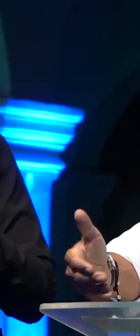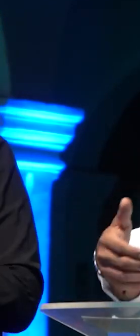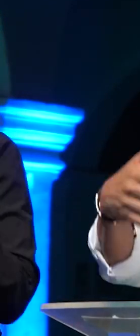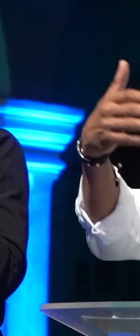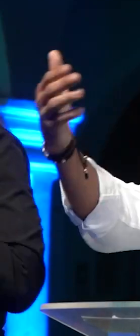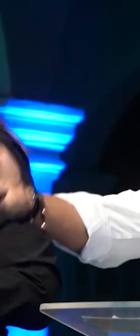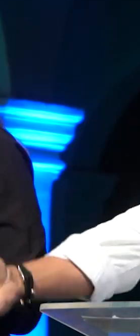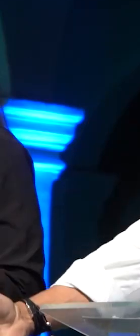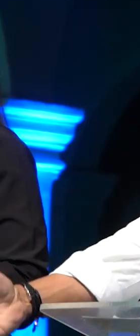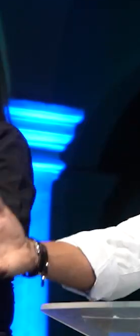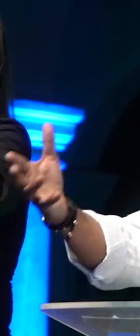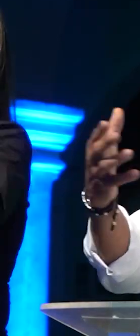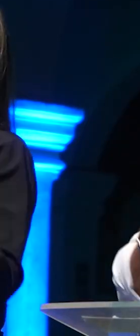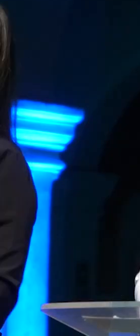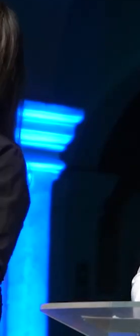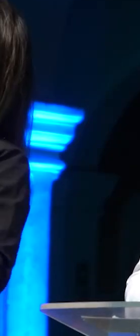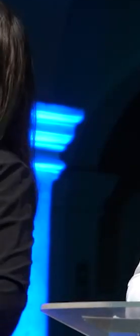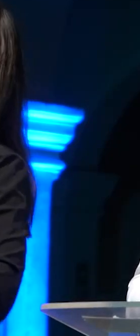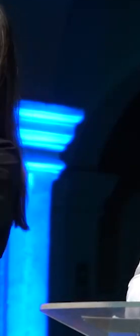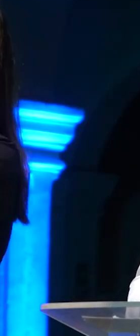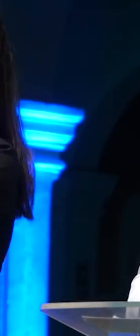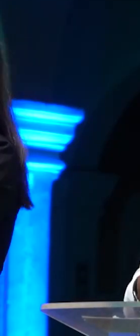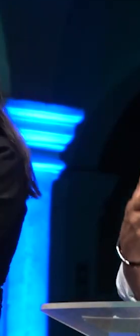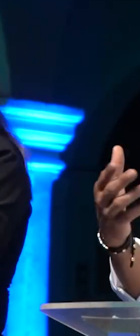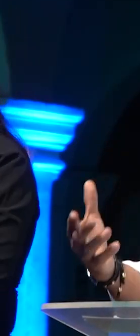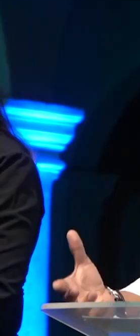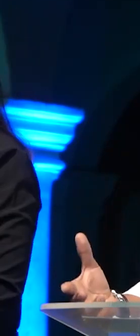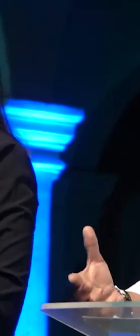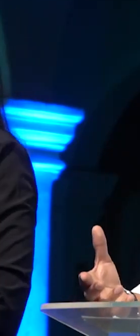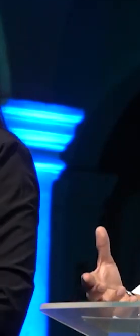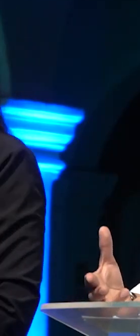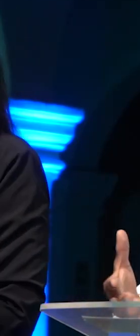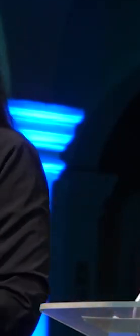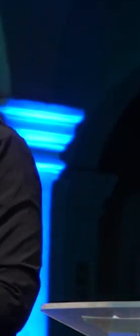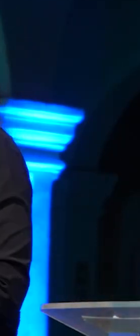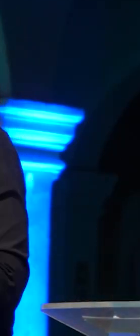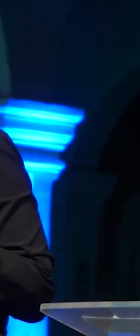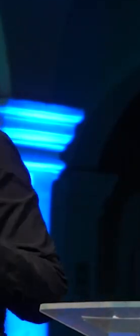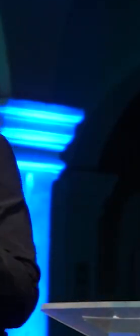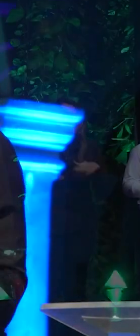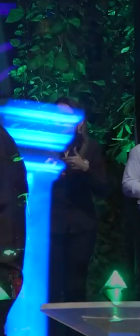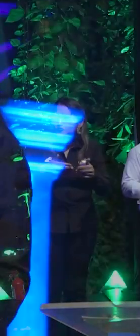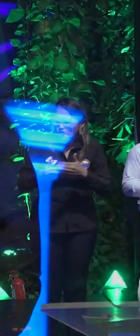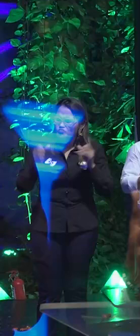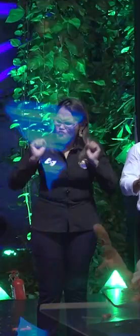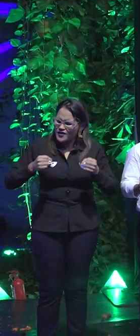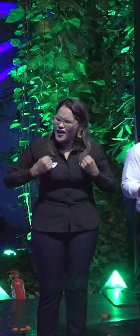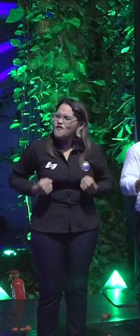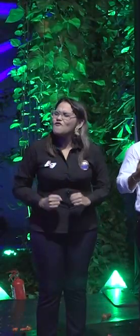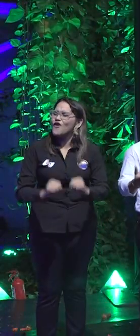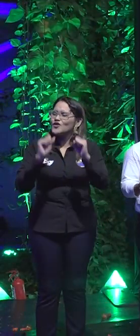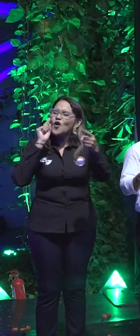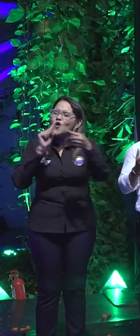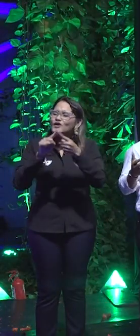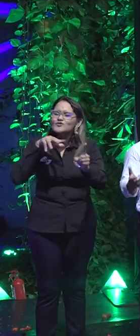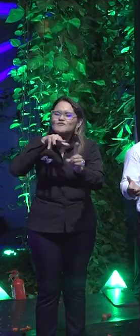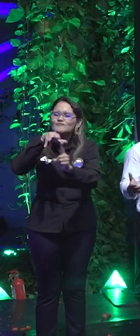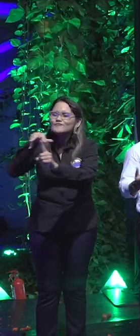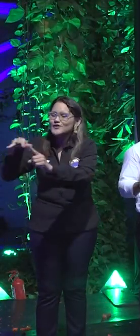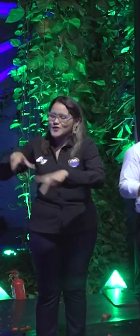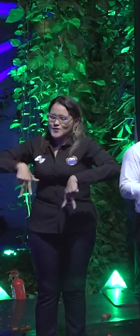la provincia, desde el territorio, en medio de las necesidades, podemos hacer el esfuerzo por hacer educación que trate de transformar